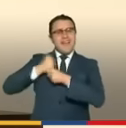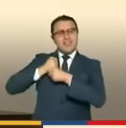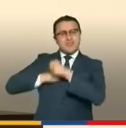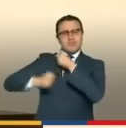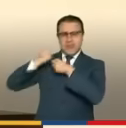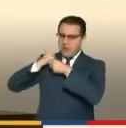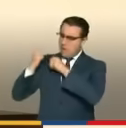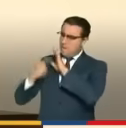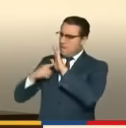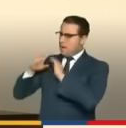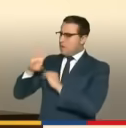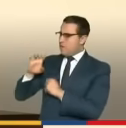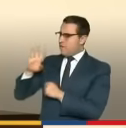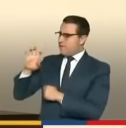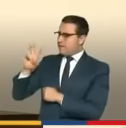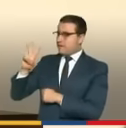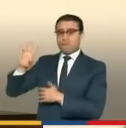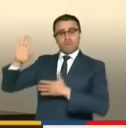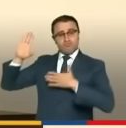en